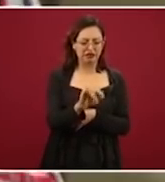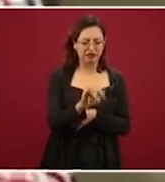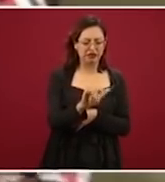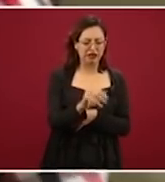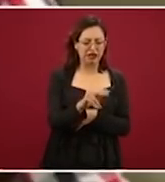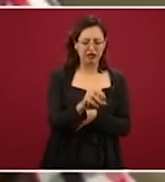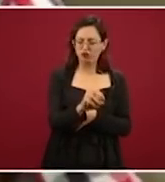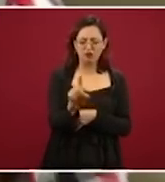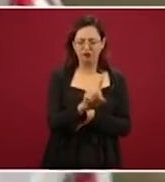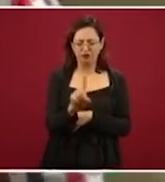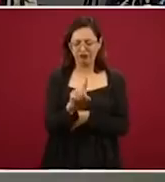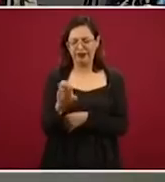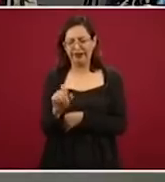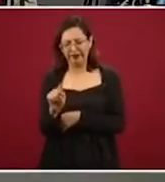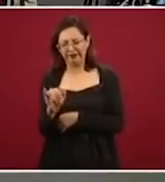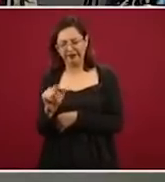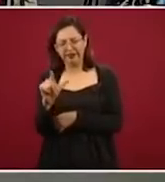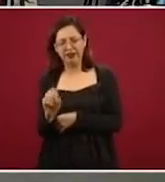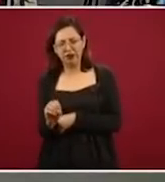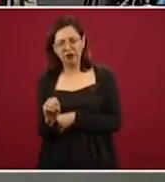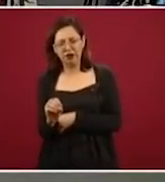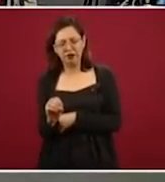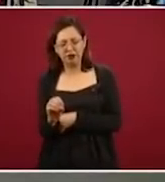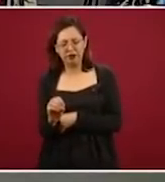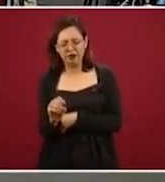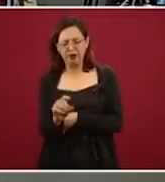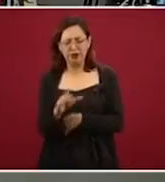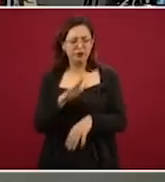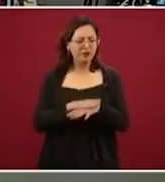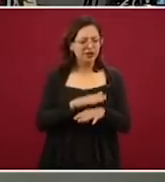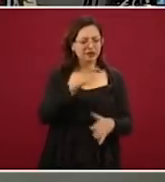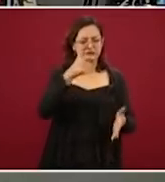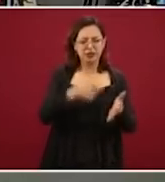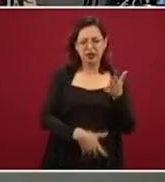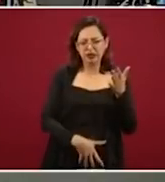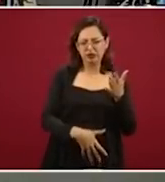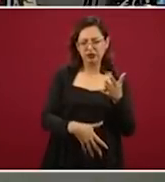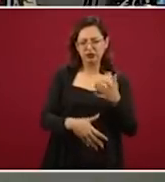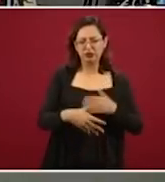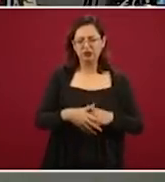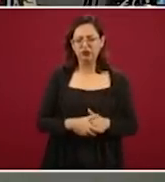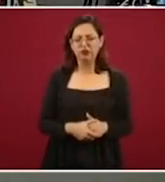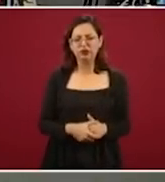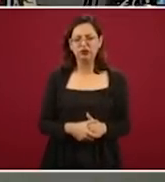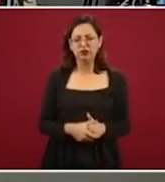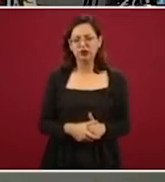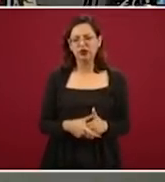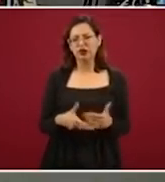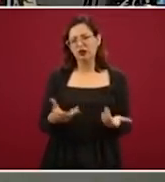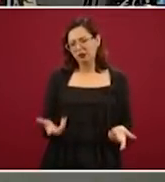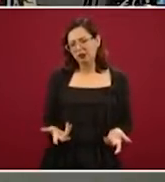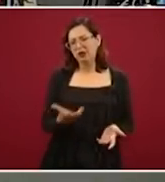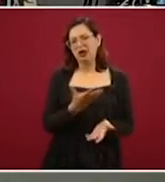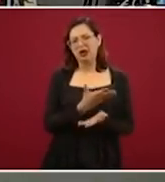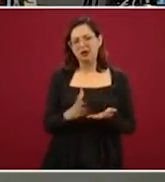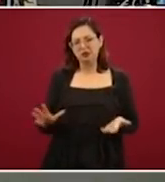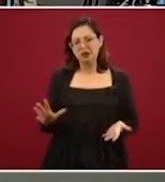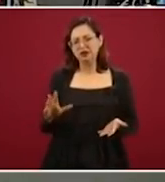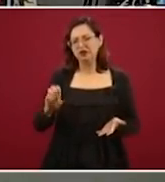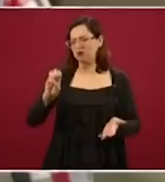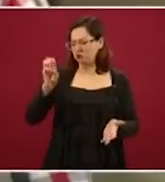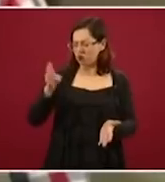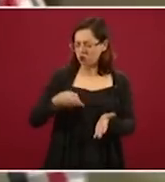36% más abajo del precio de mercado. Esto aparte de las